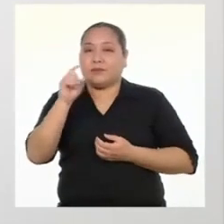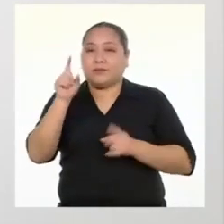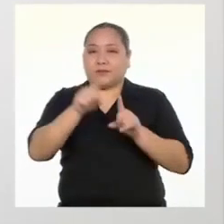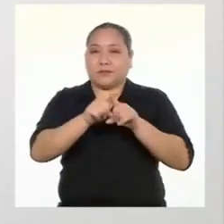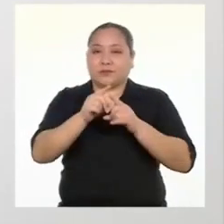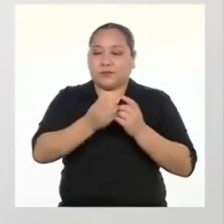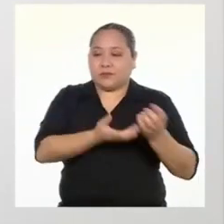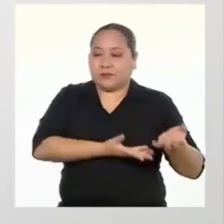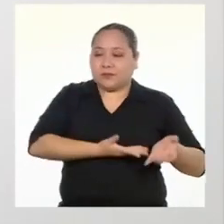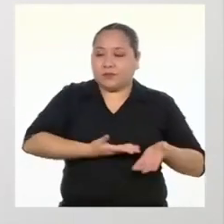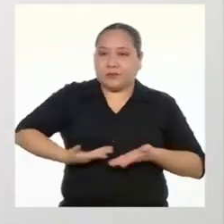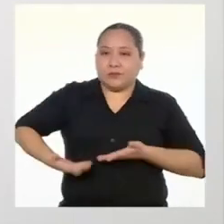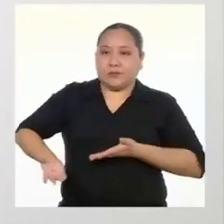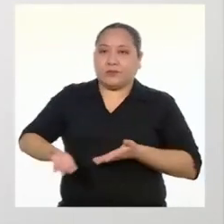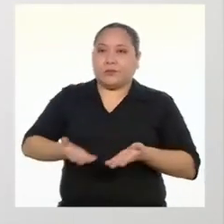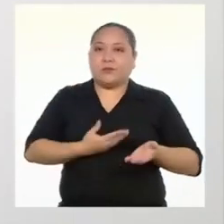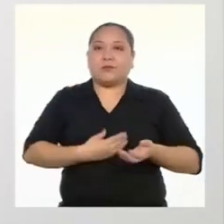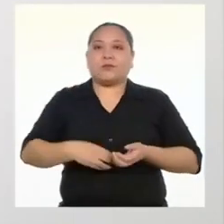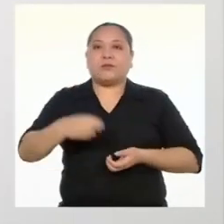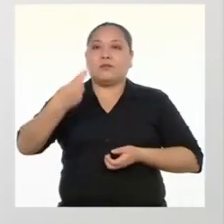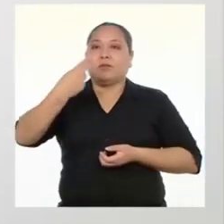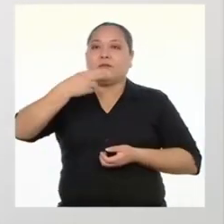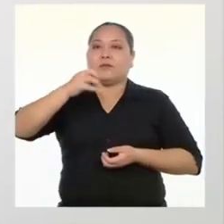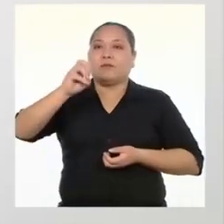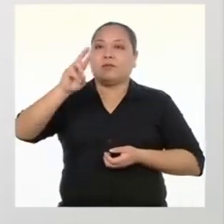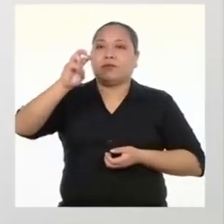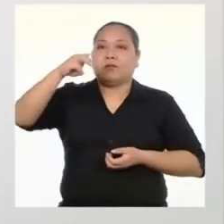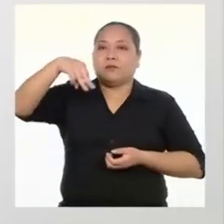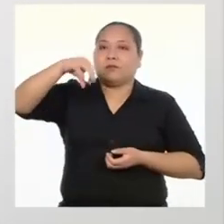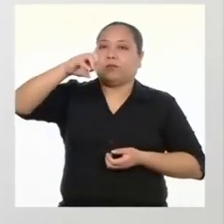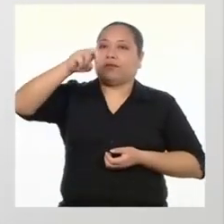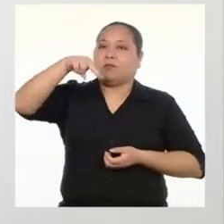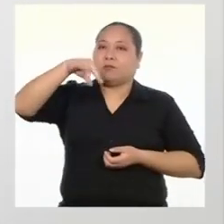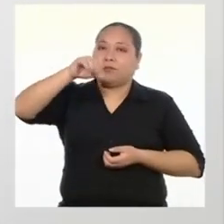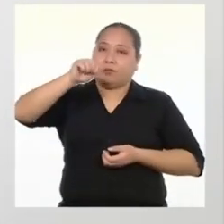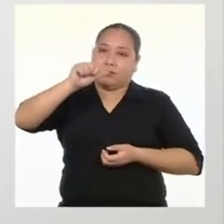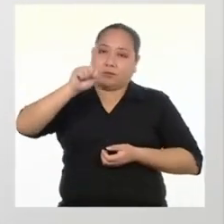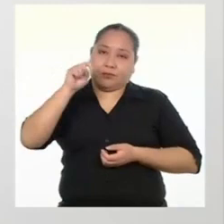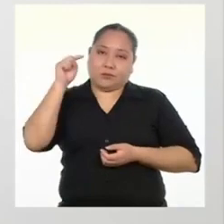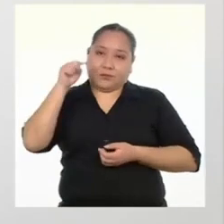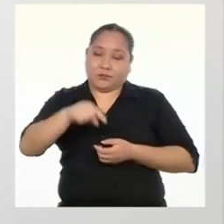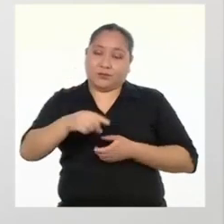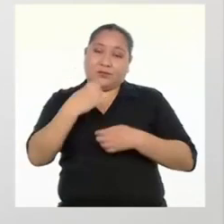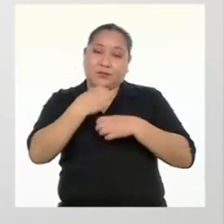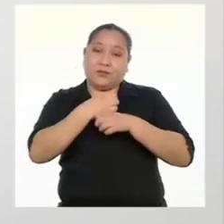las hormonas, otras sustancias que crea nuestro